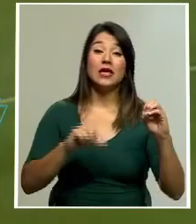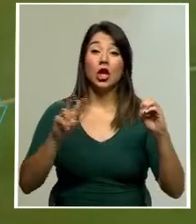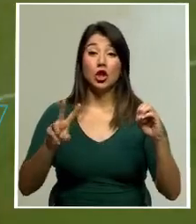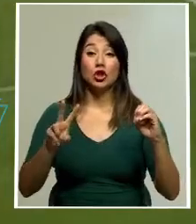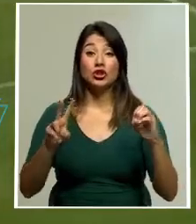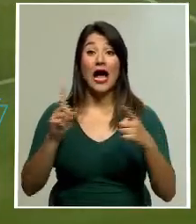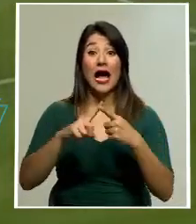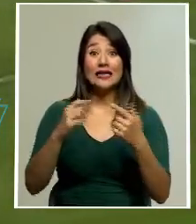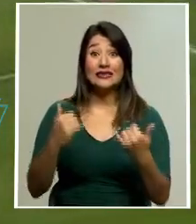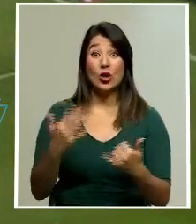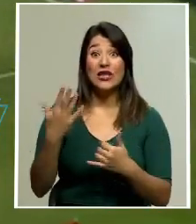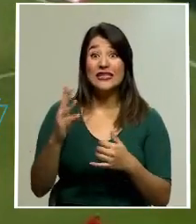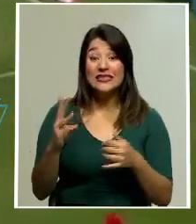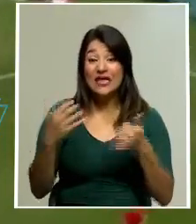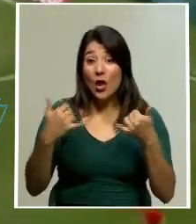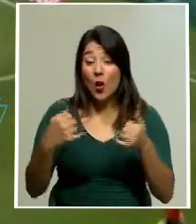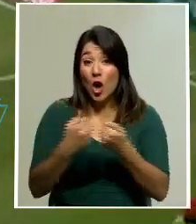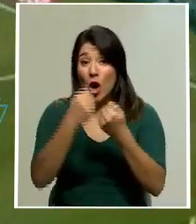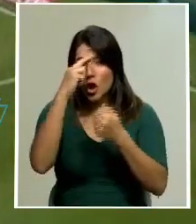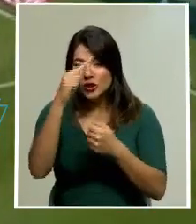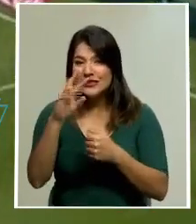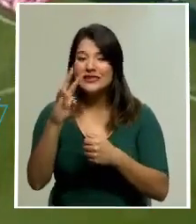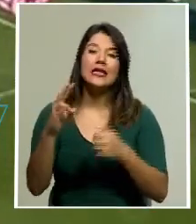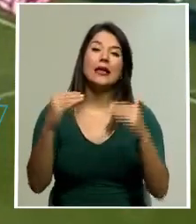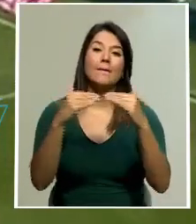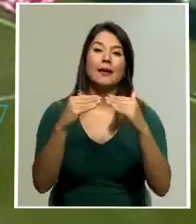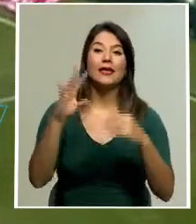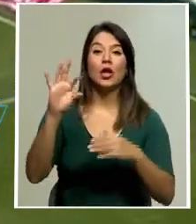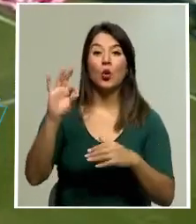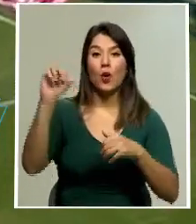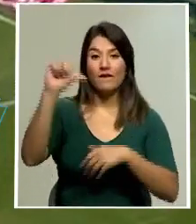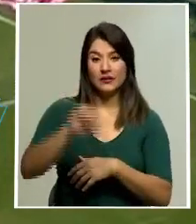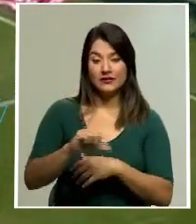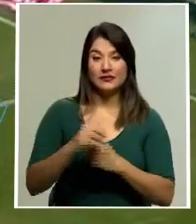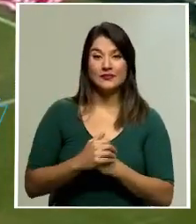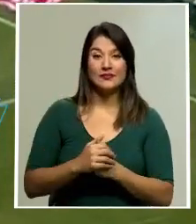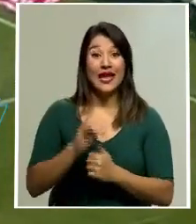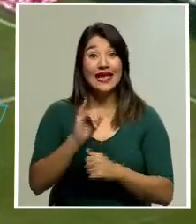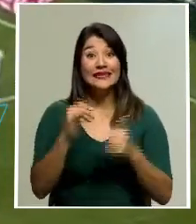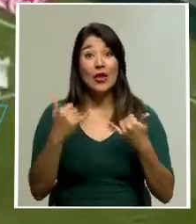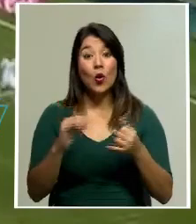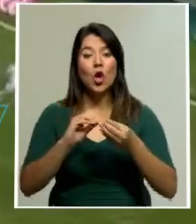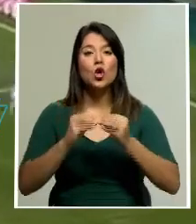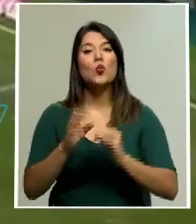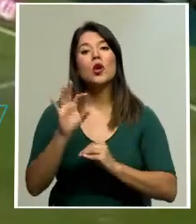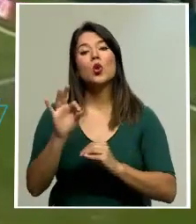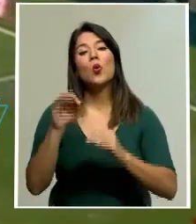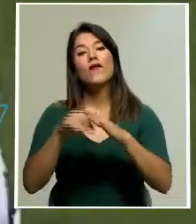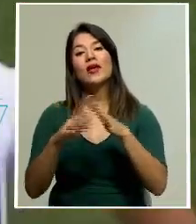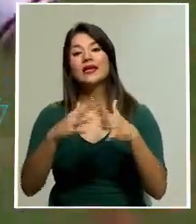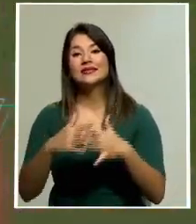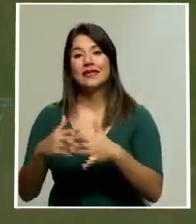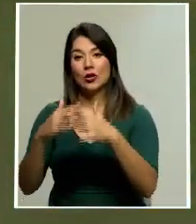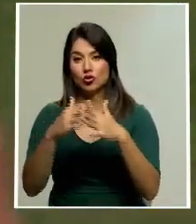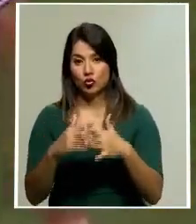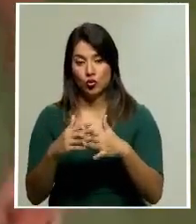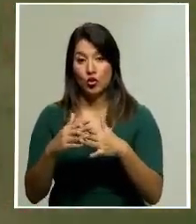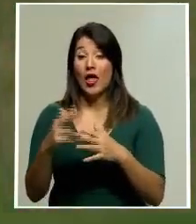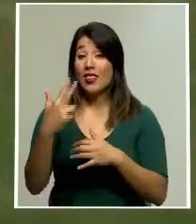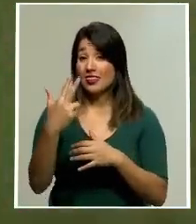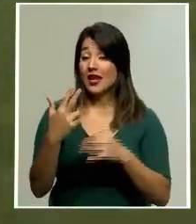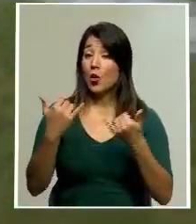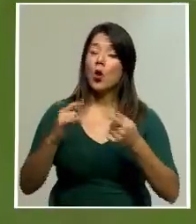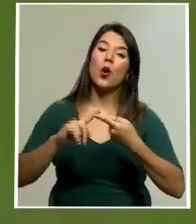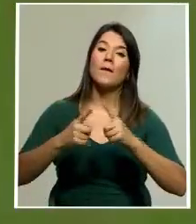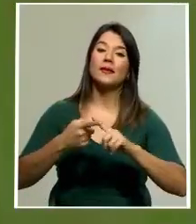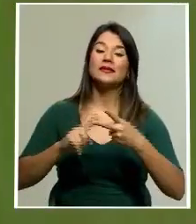hoy 16 choques con 7 empates y 9 derrotas. Este será además el encuentro 9 en Estados Unidos, en donde hubo 3 amistosos y